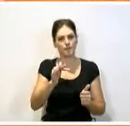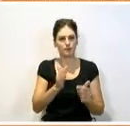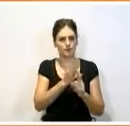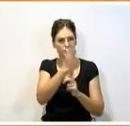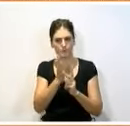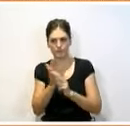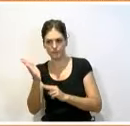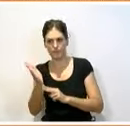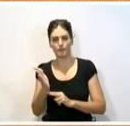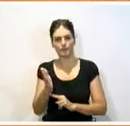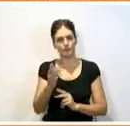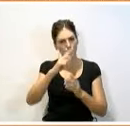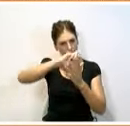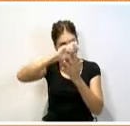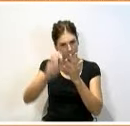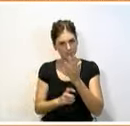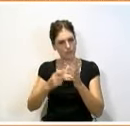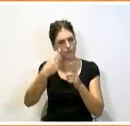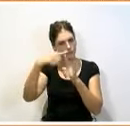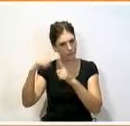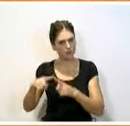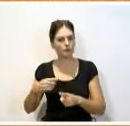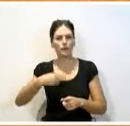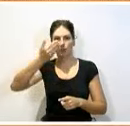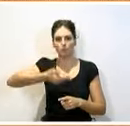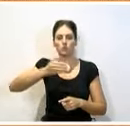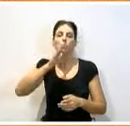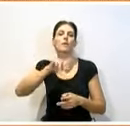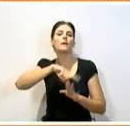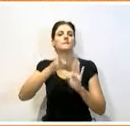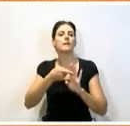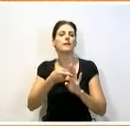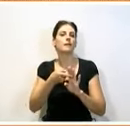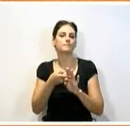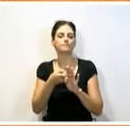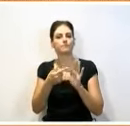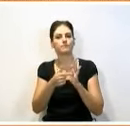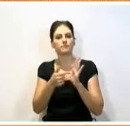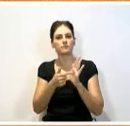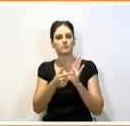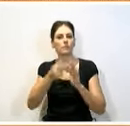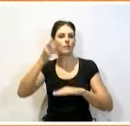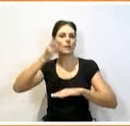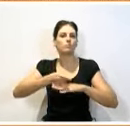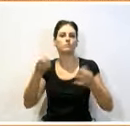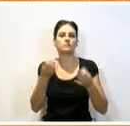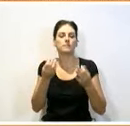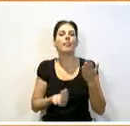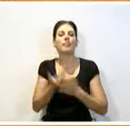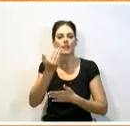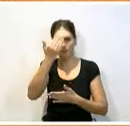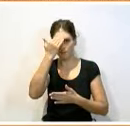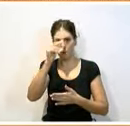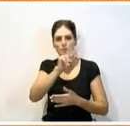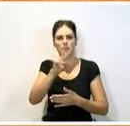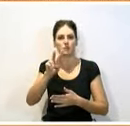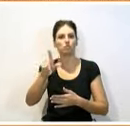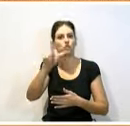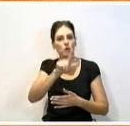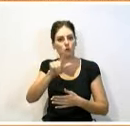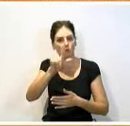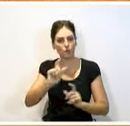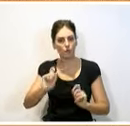para nosotros son fundamentales. Pero esta ley, por ejemplo, establece como Día de la Memoria el día 22 de julio.